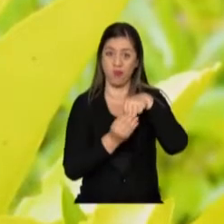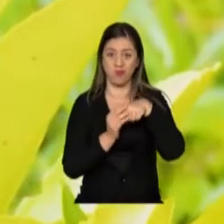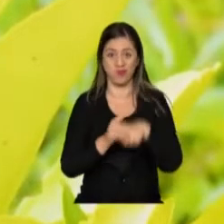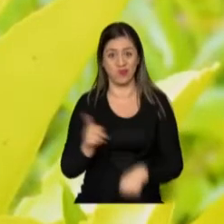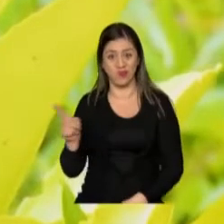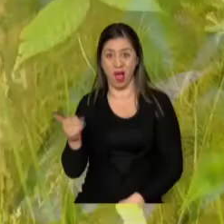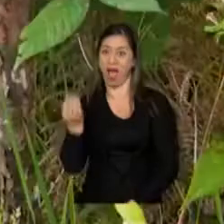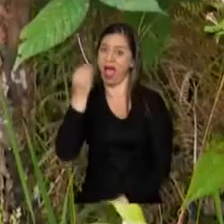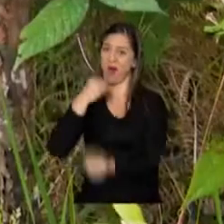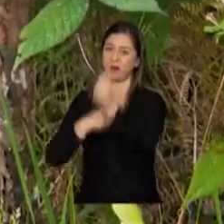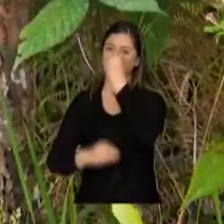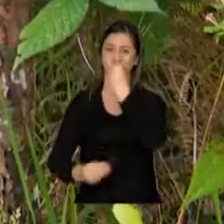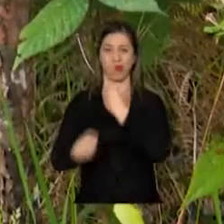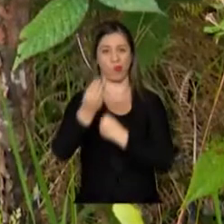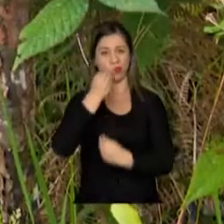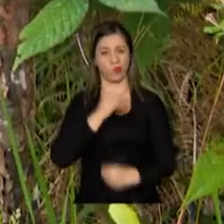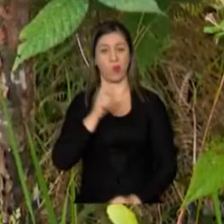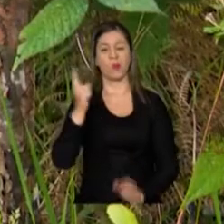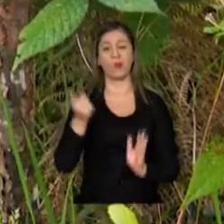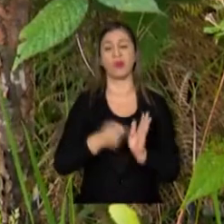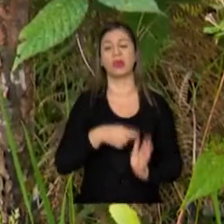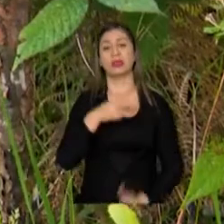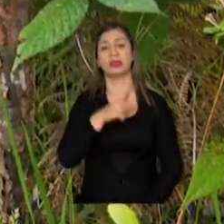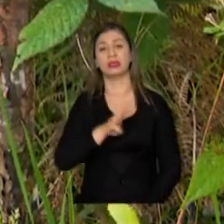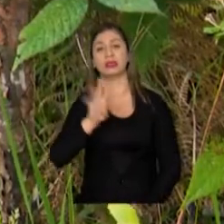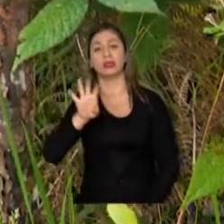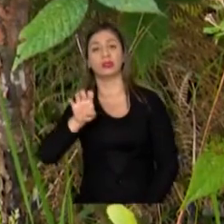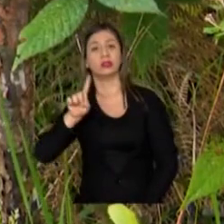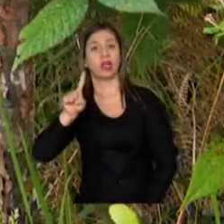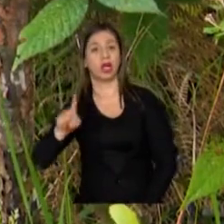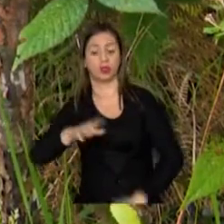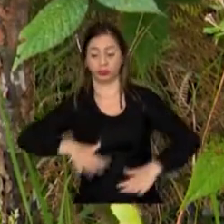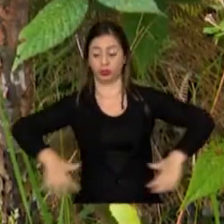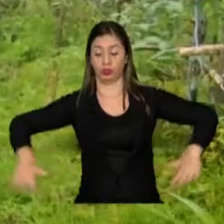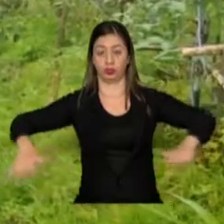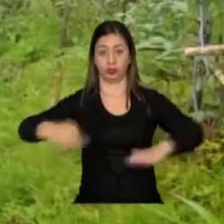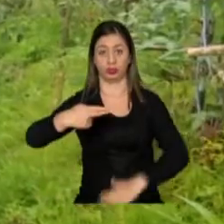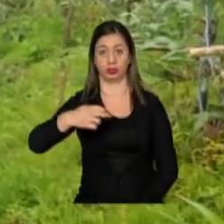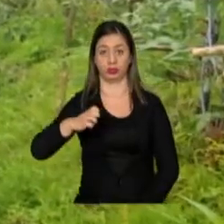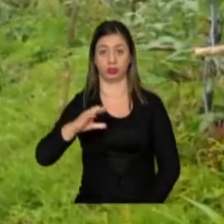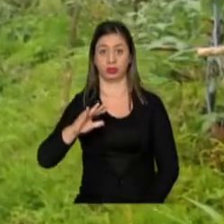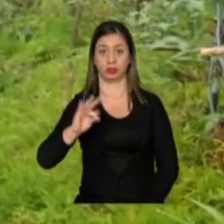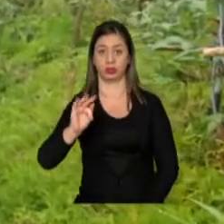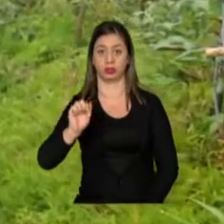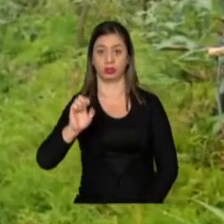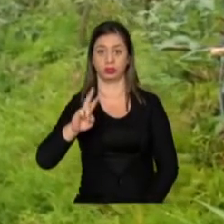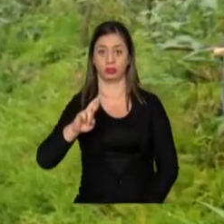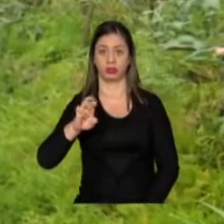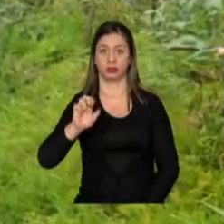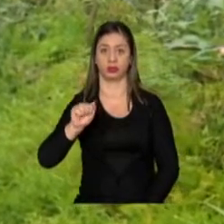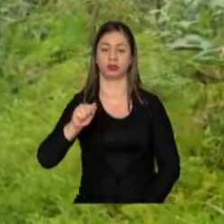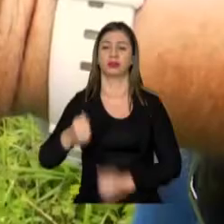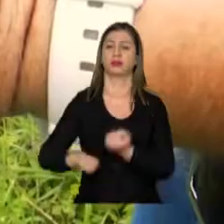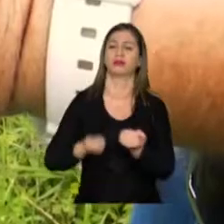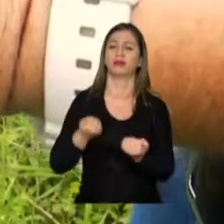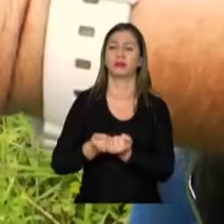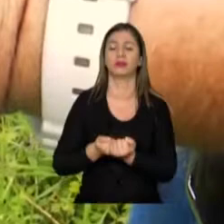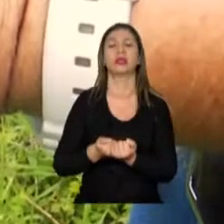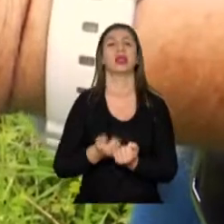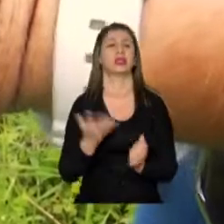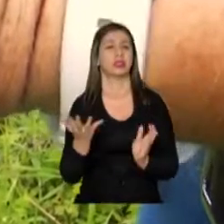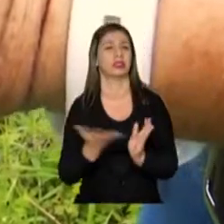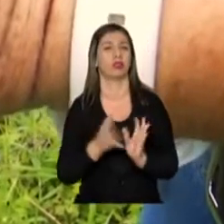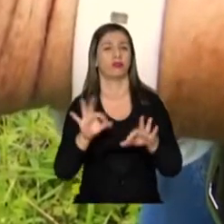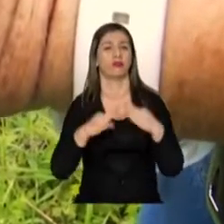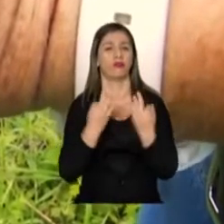estamos comiendo hacen parte de 1.391 hectáreas que la CBC apoya para que 5.000 familias